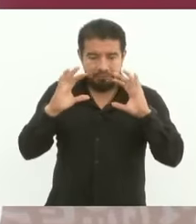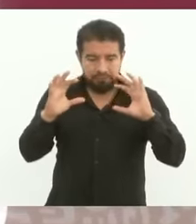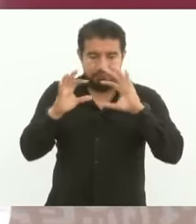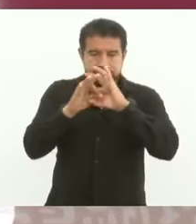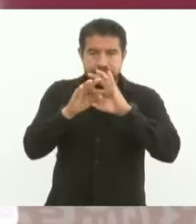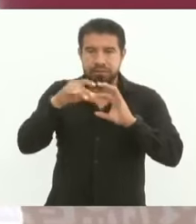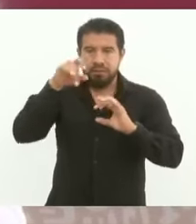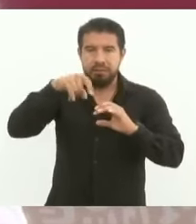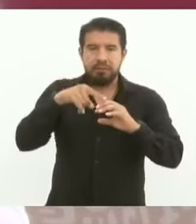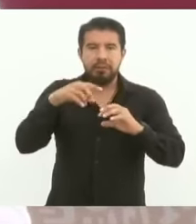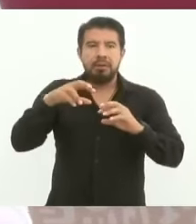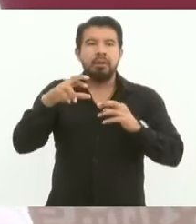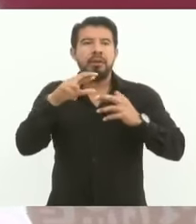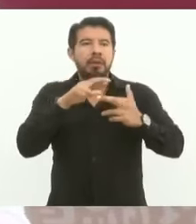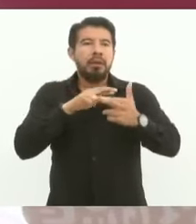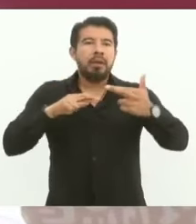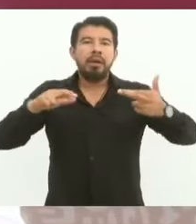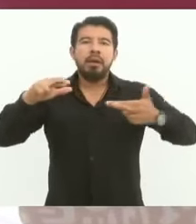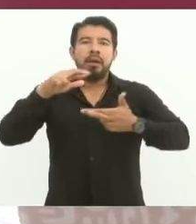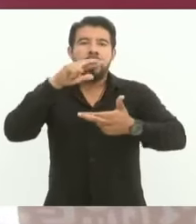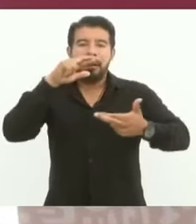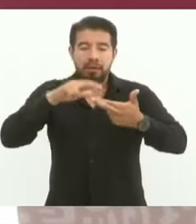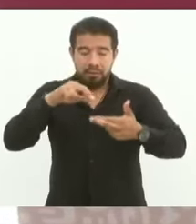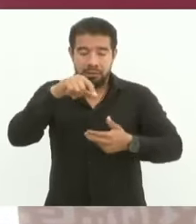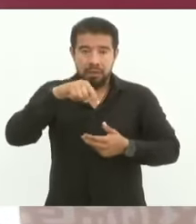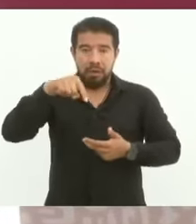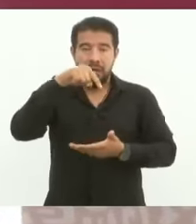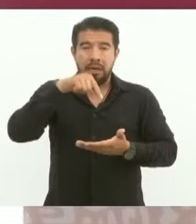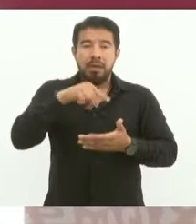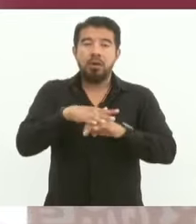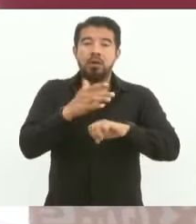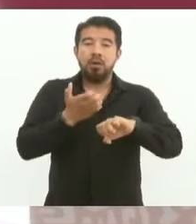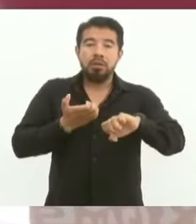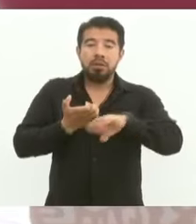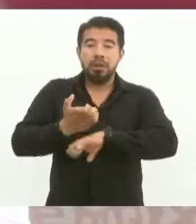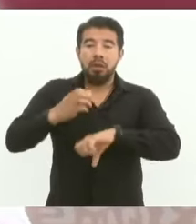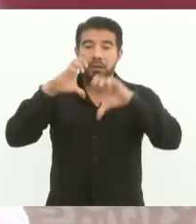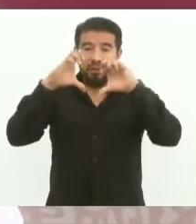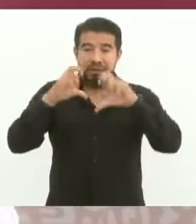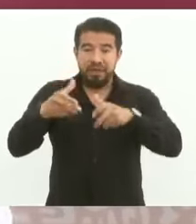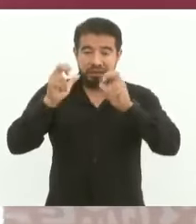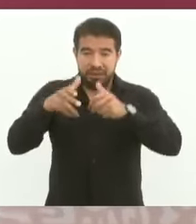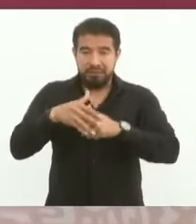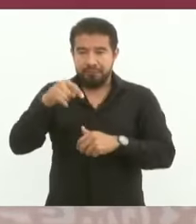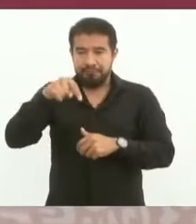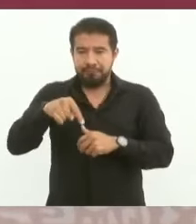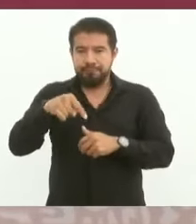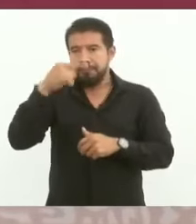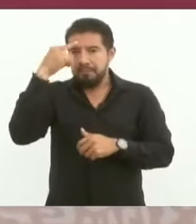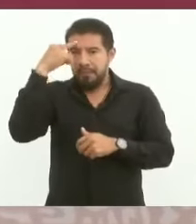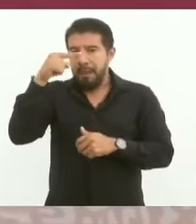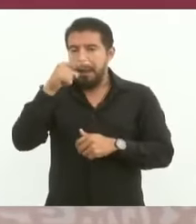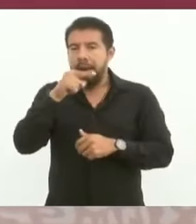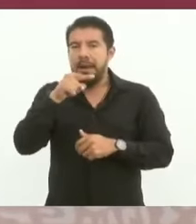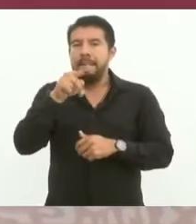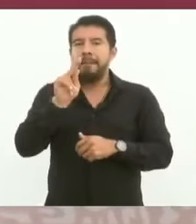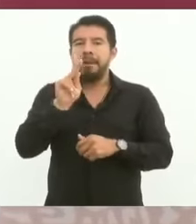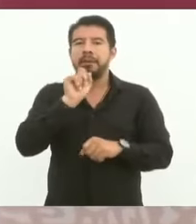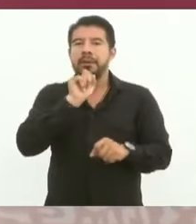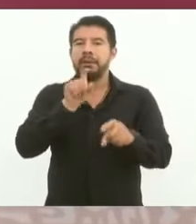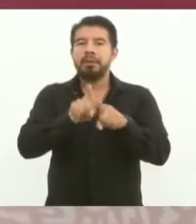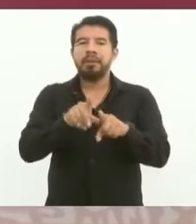esta región del estado de Chiapas, sobre todo de los